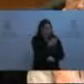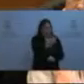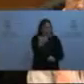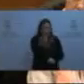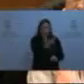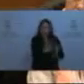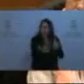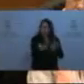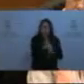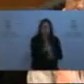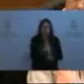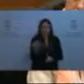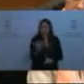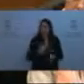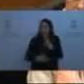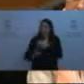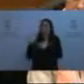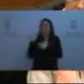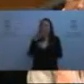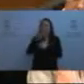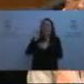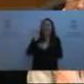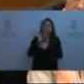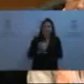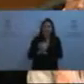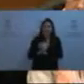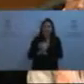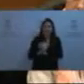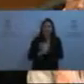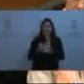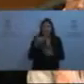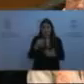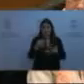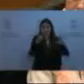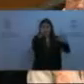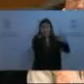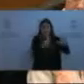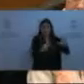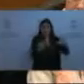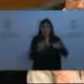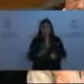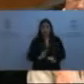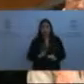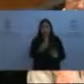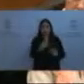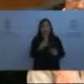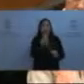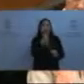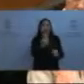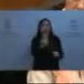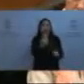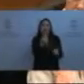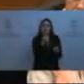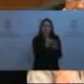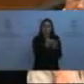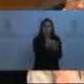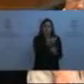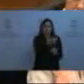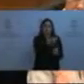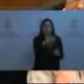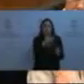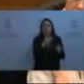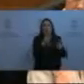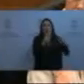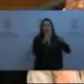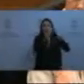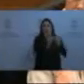problema ya en el 2015. Los herederos del Palabino de Vicente que generosamente han ofrecido incluso una donación de otras obras del pintor para la